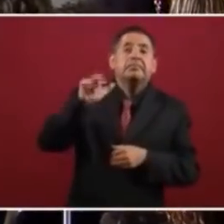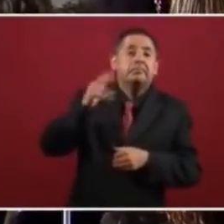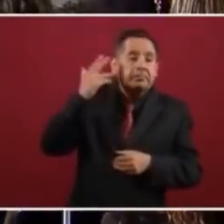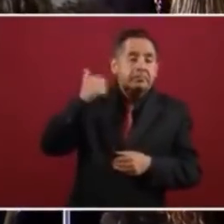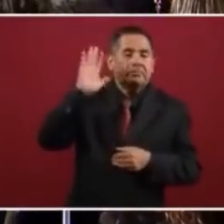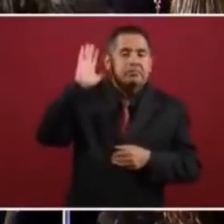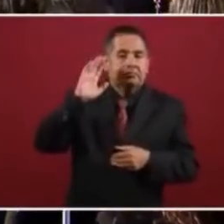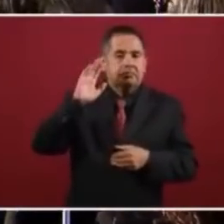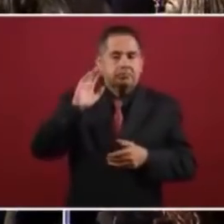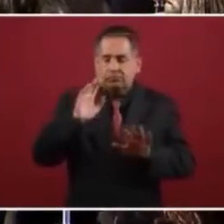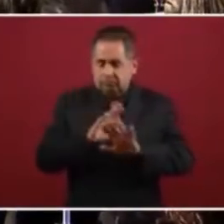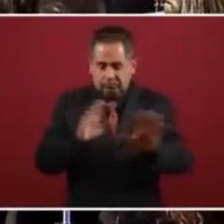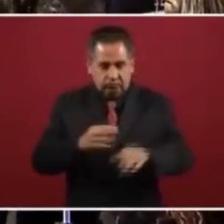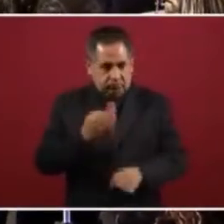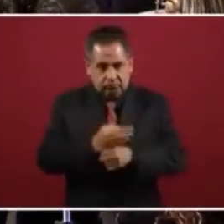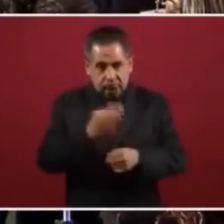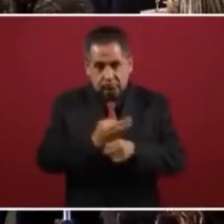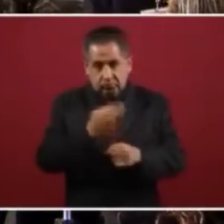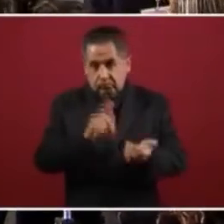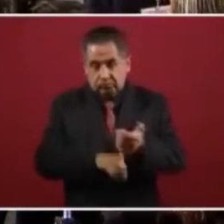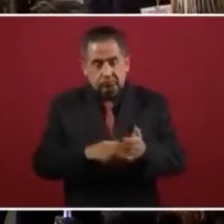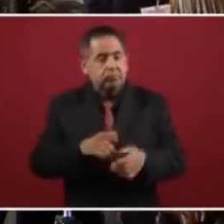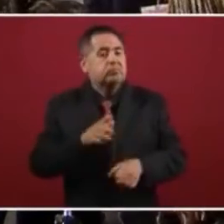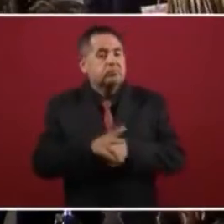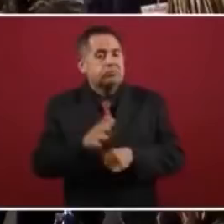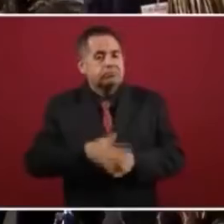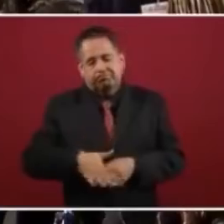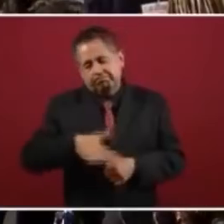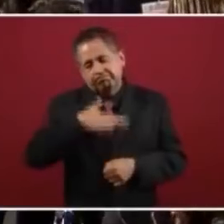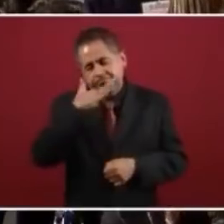La corrupción. La corrupción.